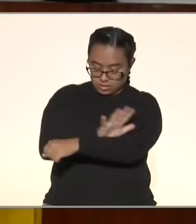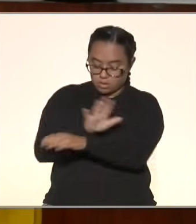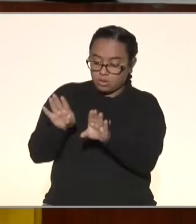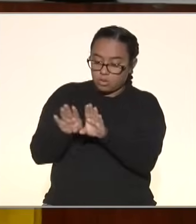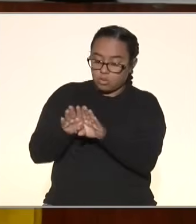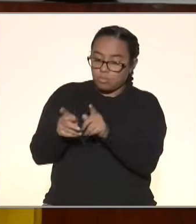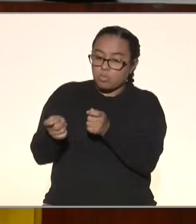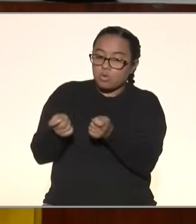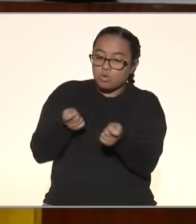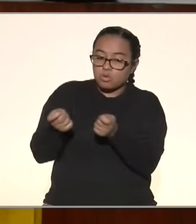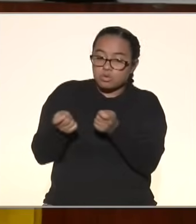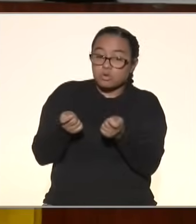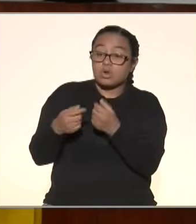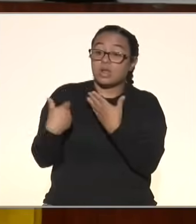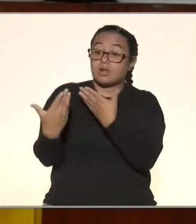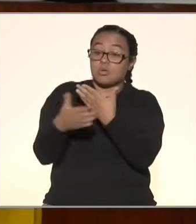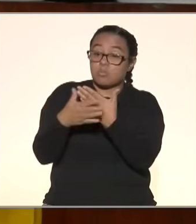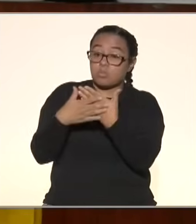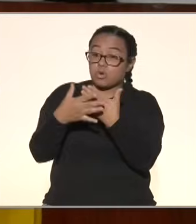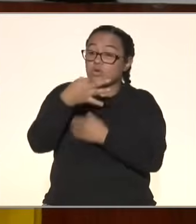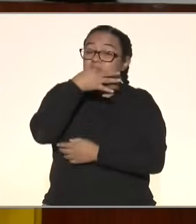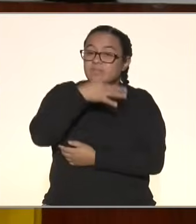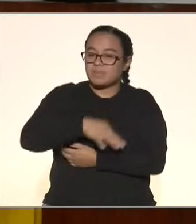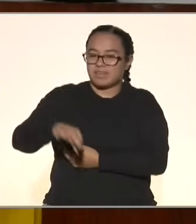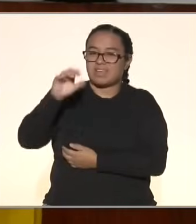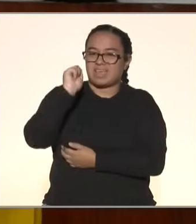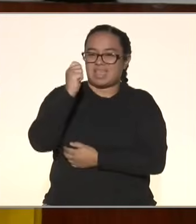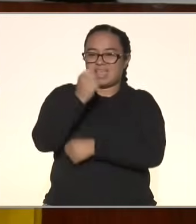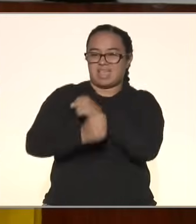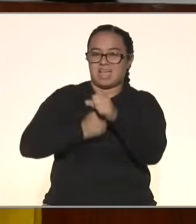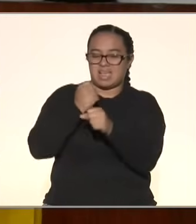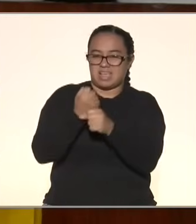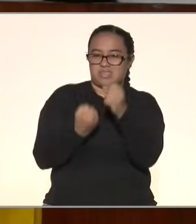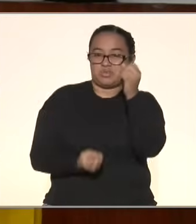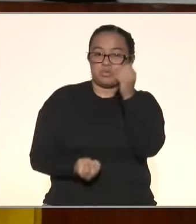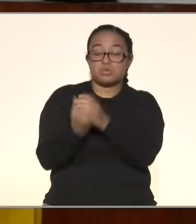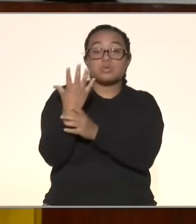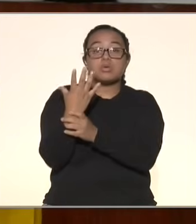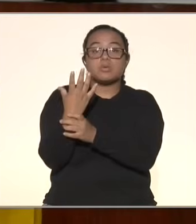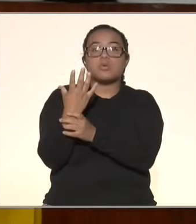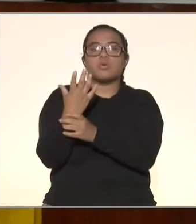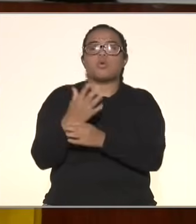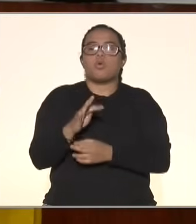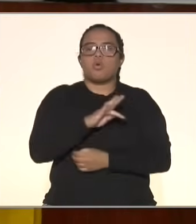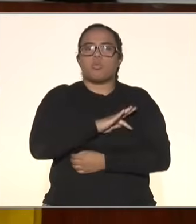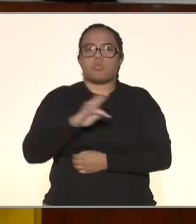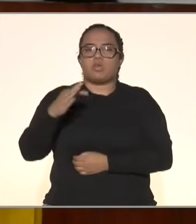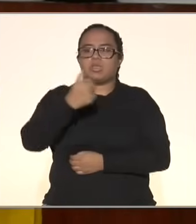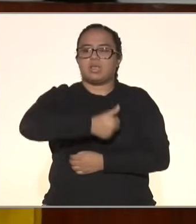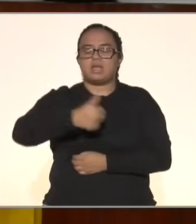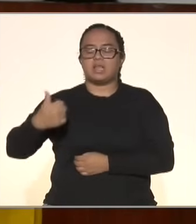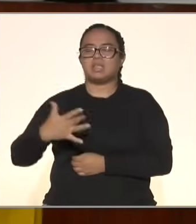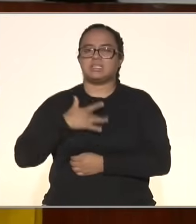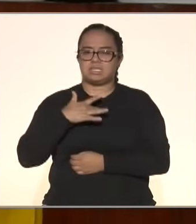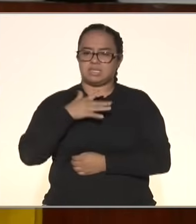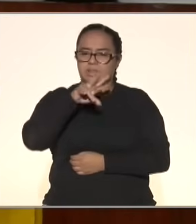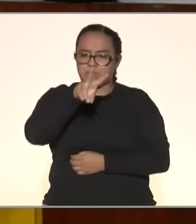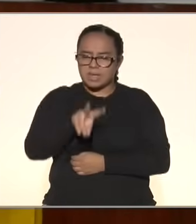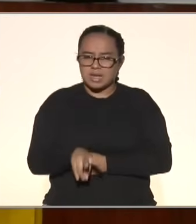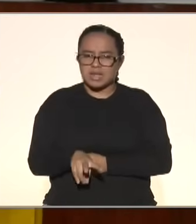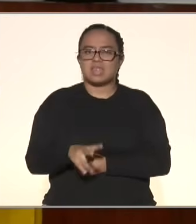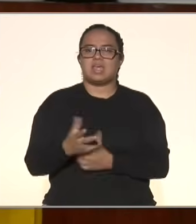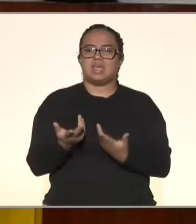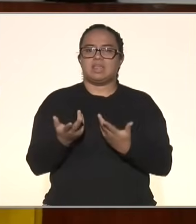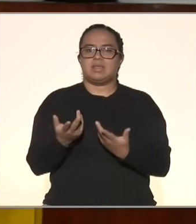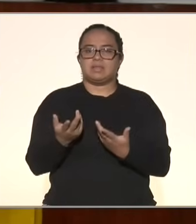que esta fiesta que está por venir, que es el Año Nuevo, pues la vivamos de una manera mucho más real, mucho más profunda y sin